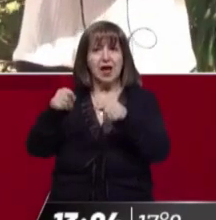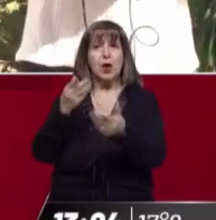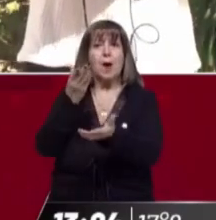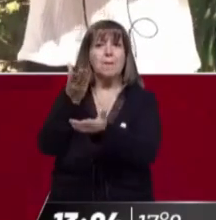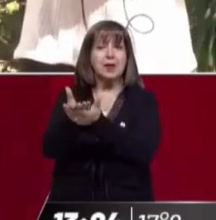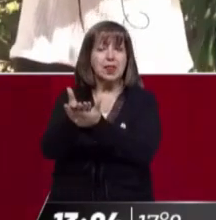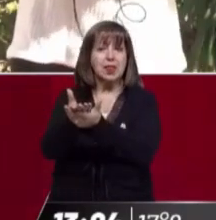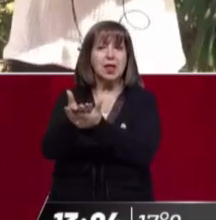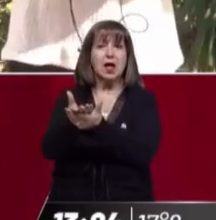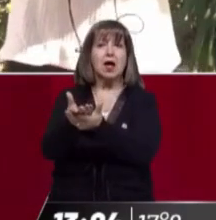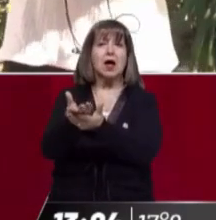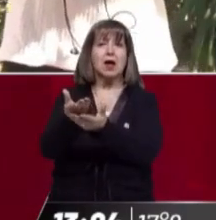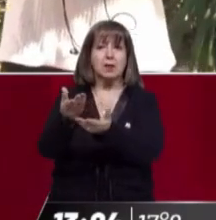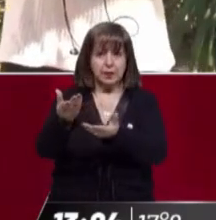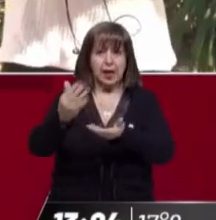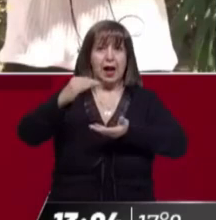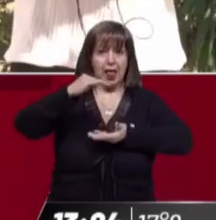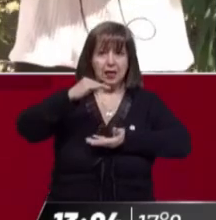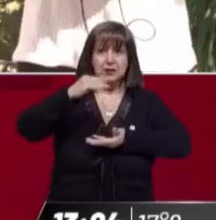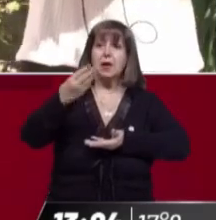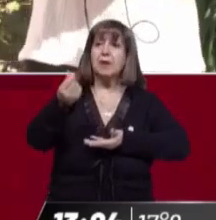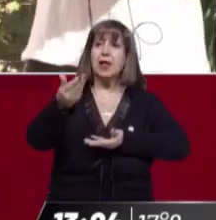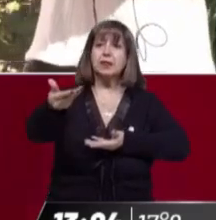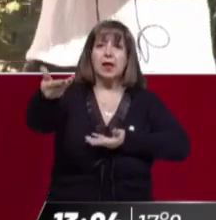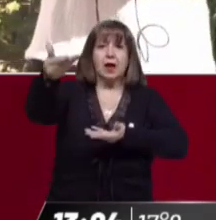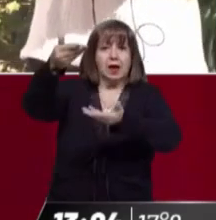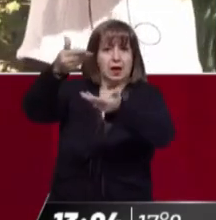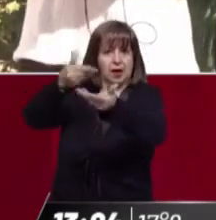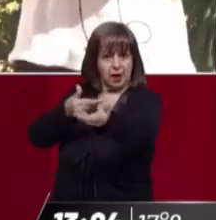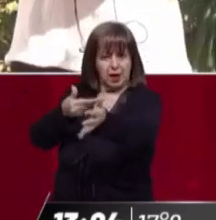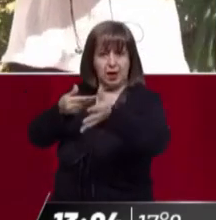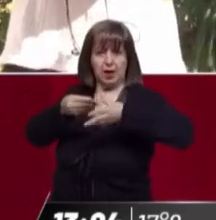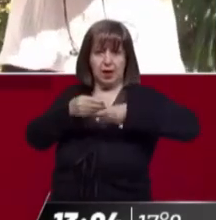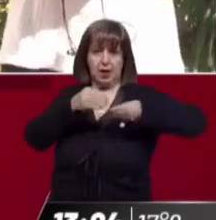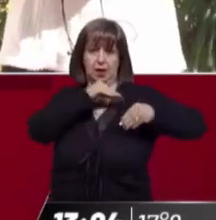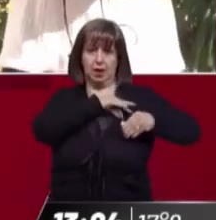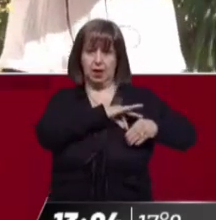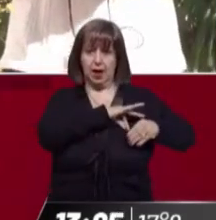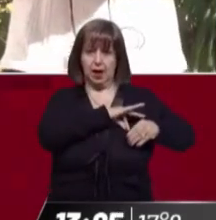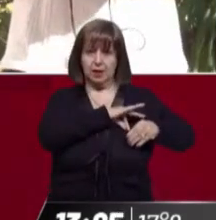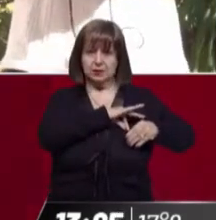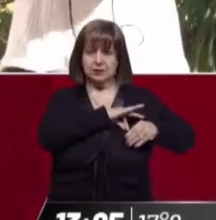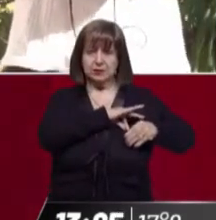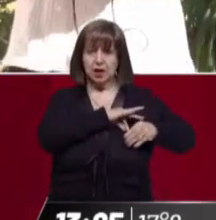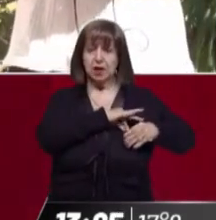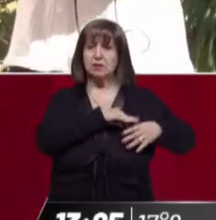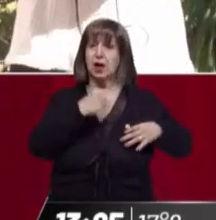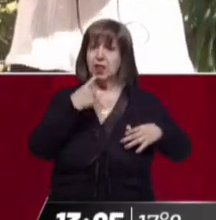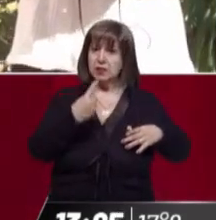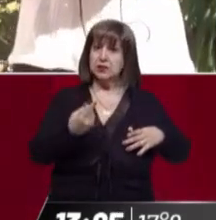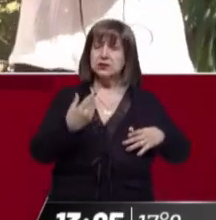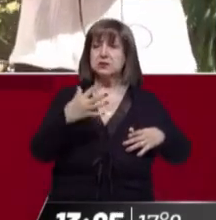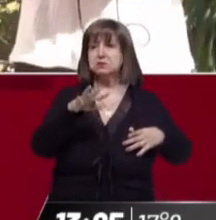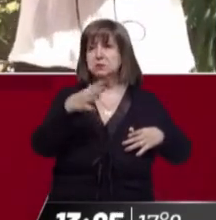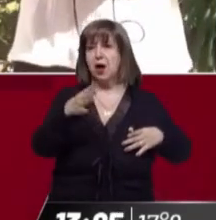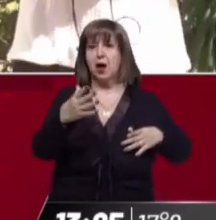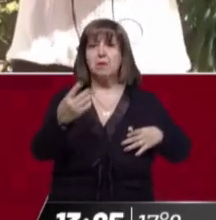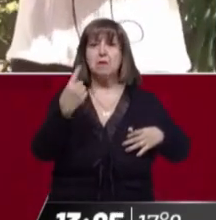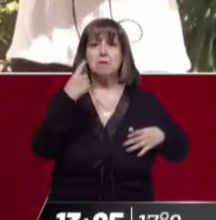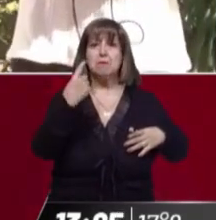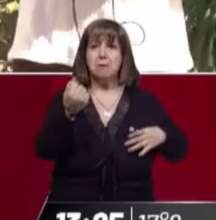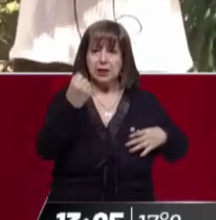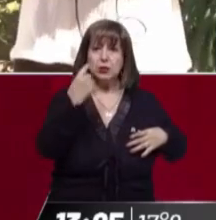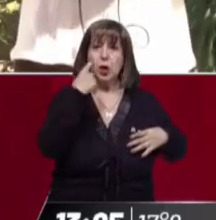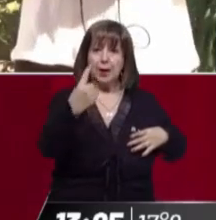eh una remuneración a cambio de la entrega de leche lo que se decía es que estaban pidiendo una retribución de